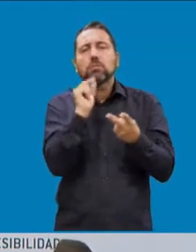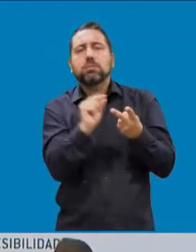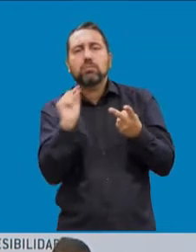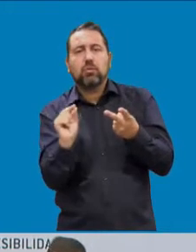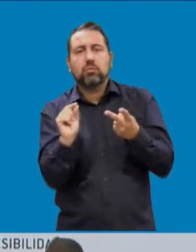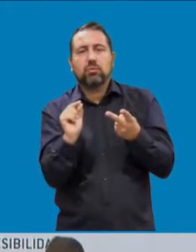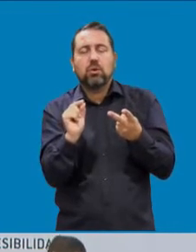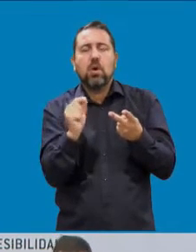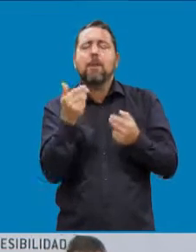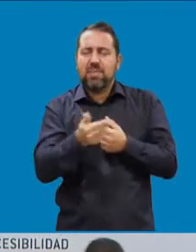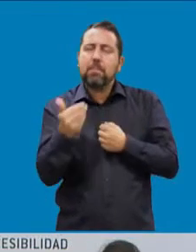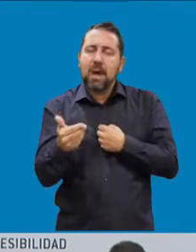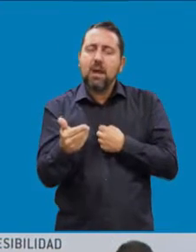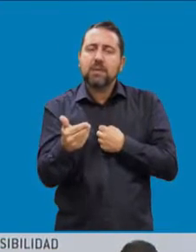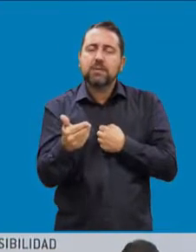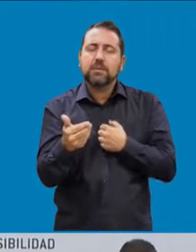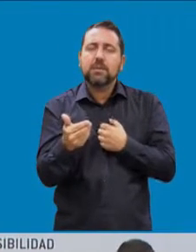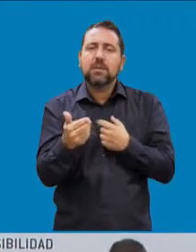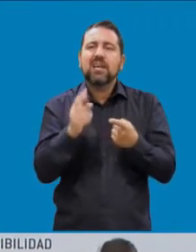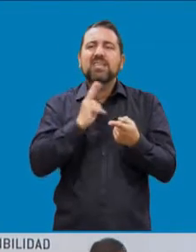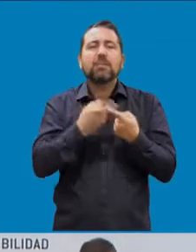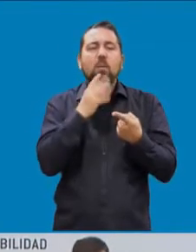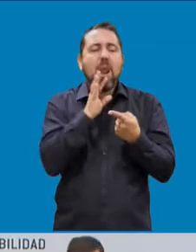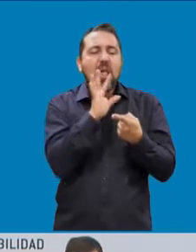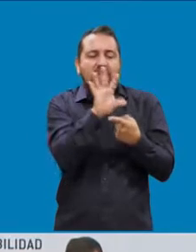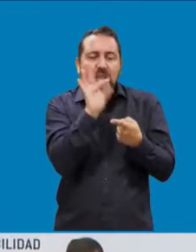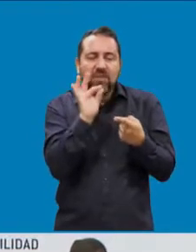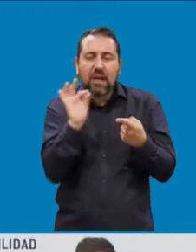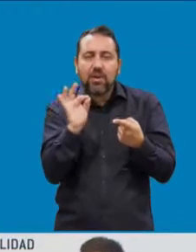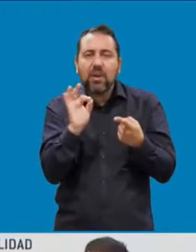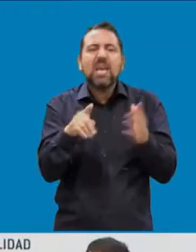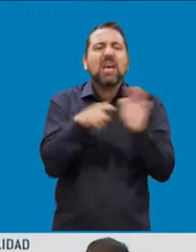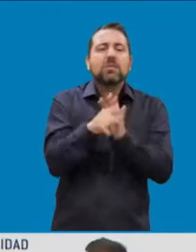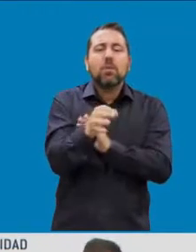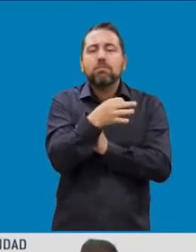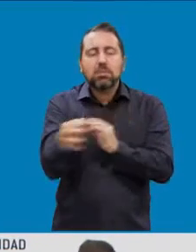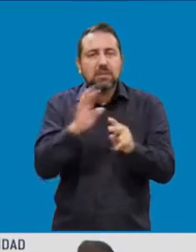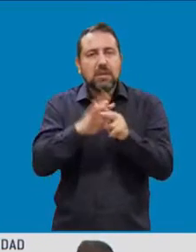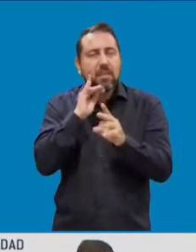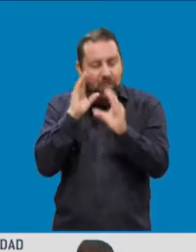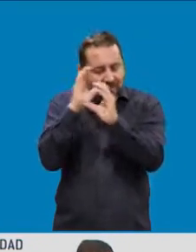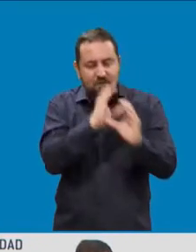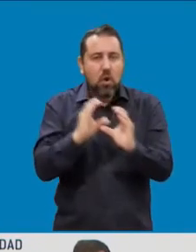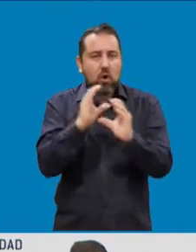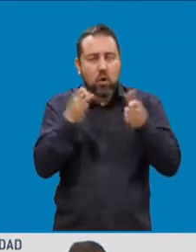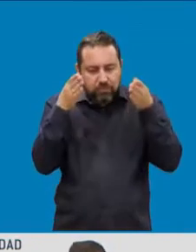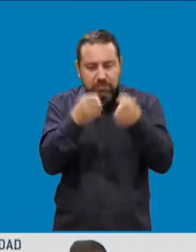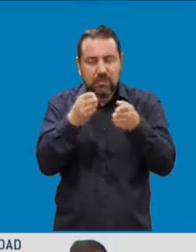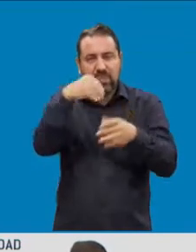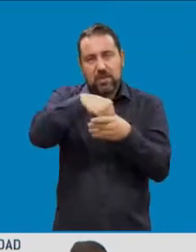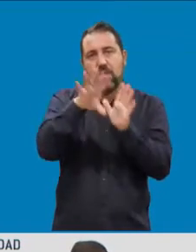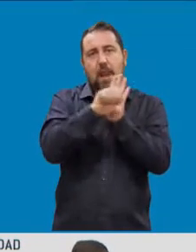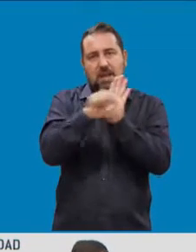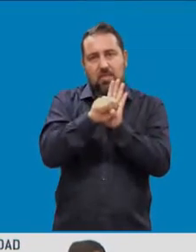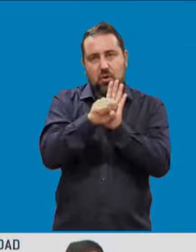Otra de las cuestiones importantes fueron los dos puntos principales, fue la identificación y la gestión correcta